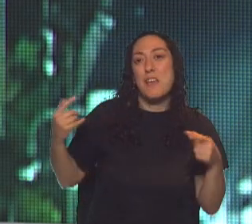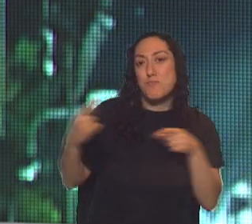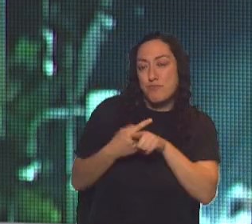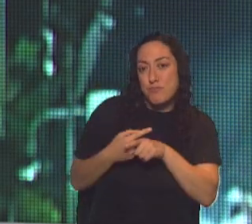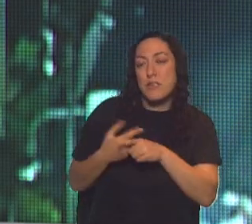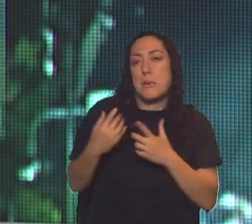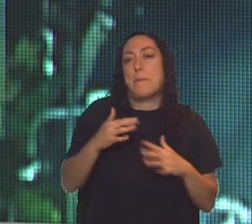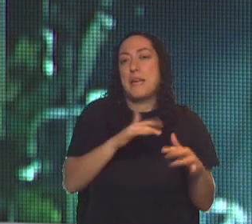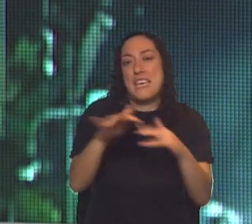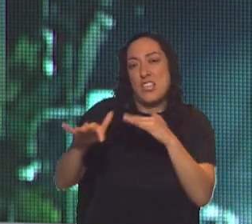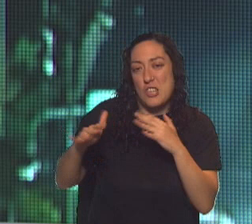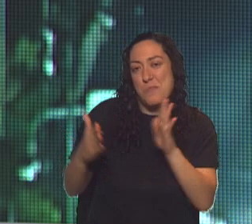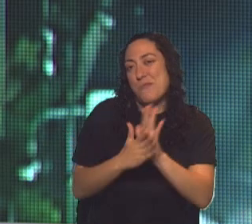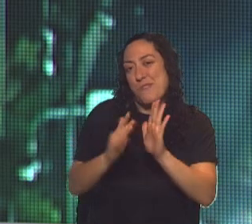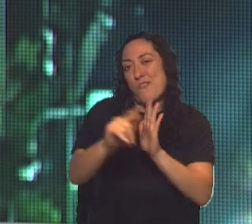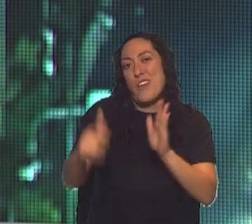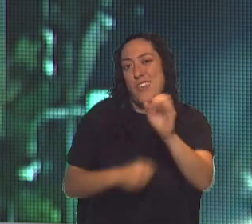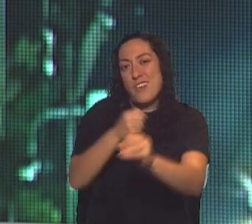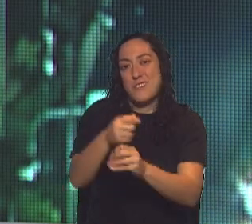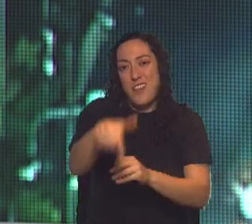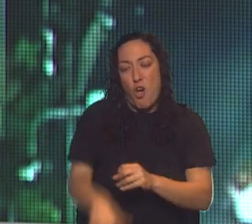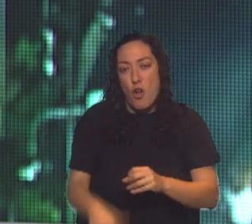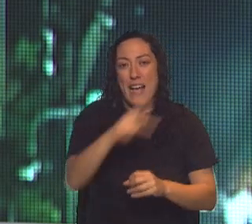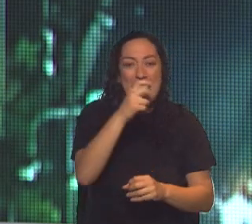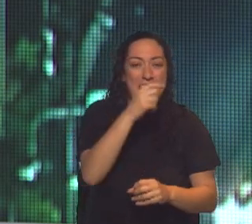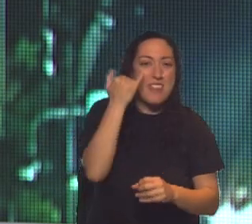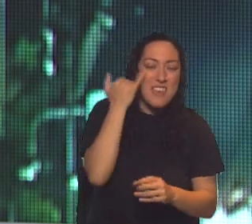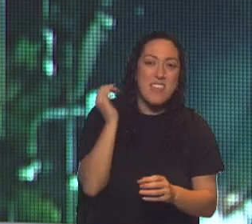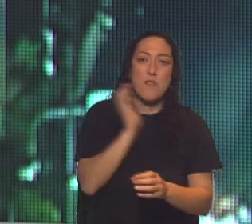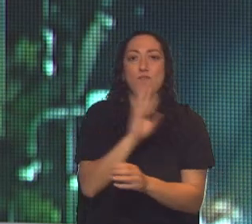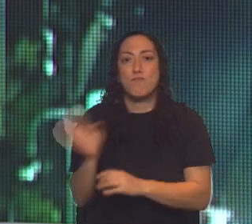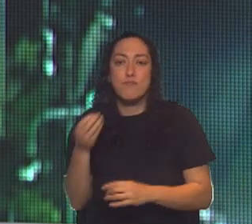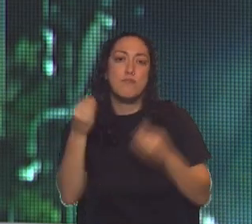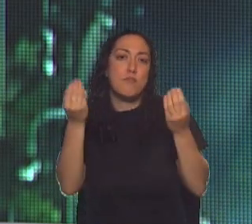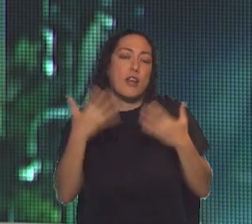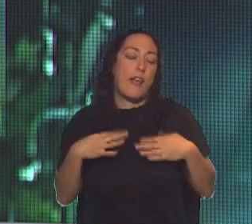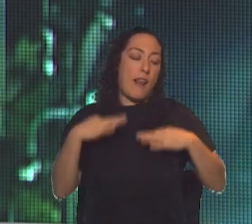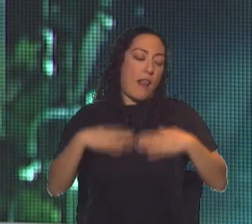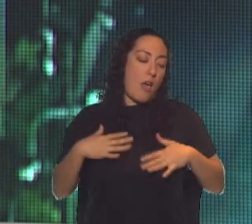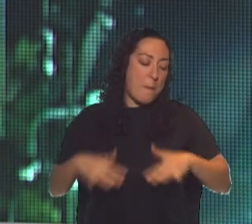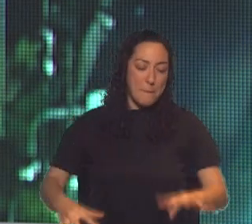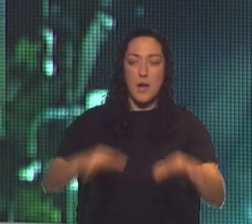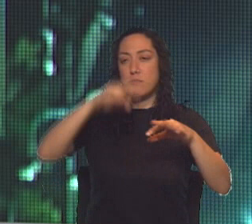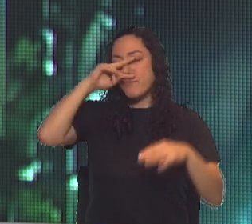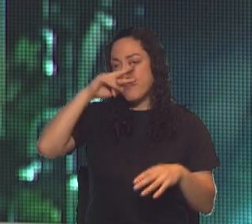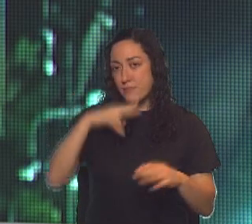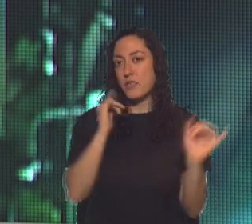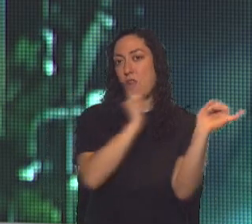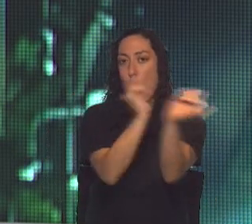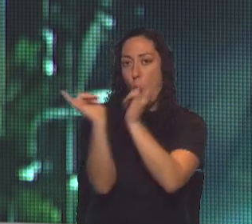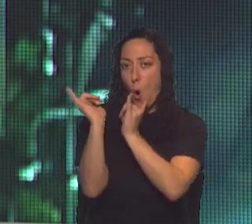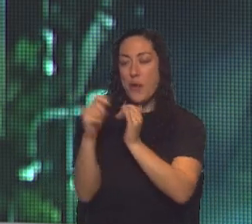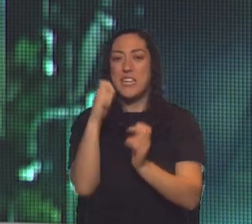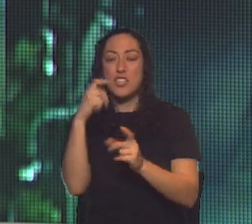incomprobable en el momento y mucho menos hoy de que Kennedy le ganó porque estaba mejor empilchado porque era más joven y porque